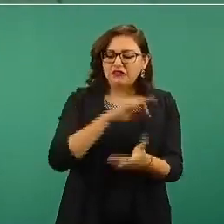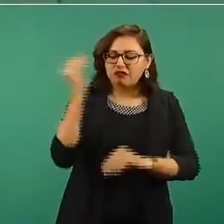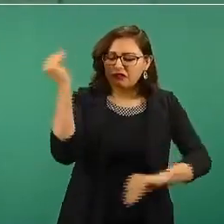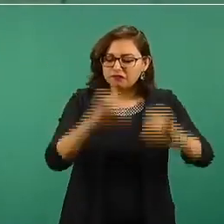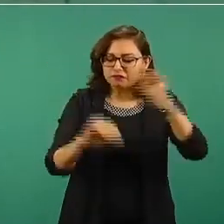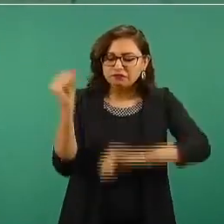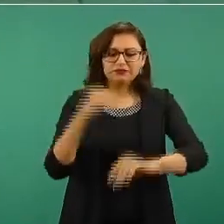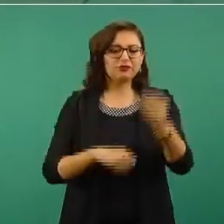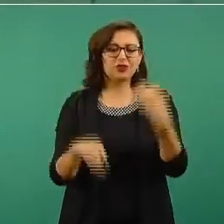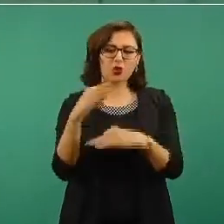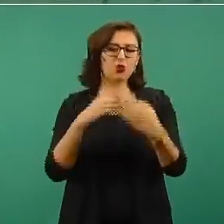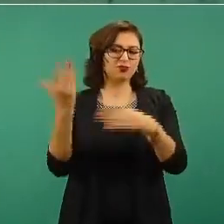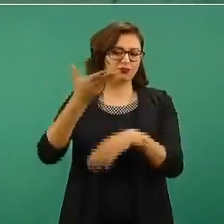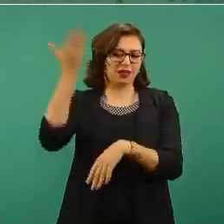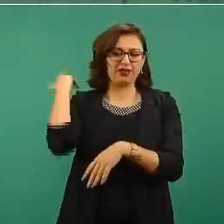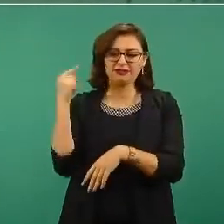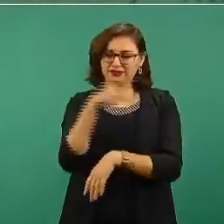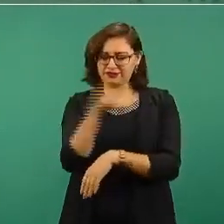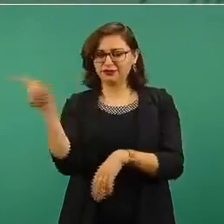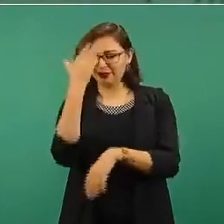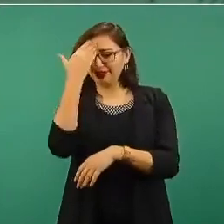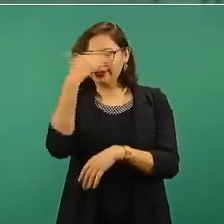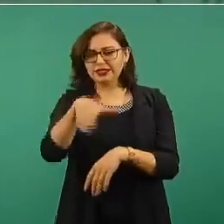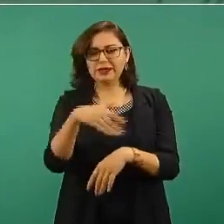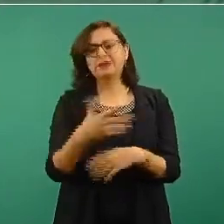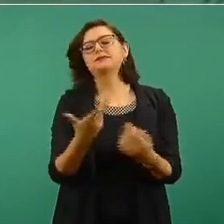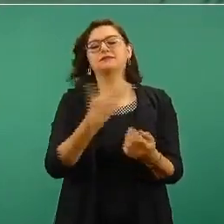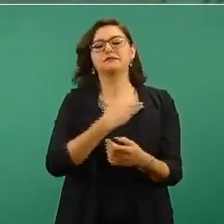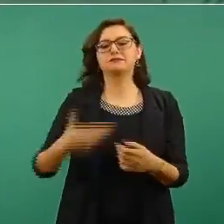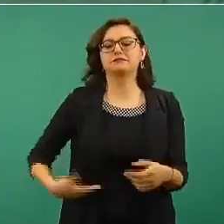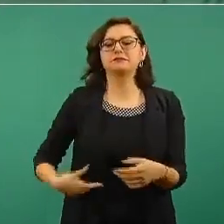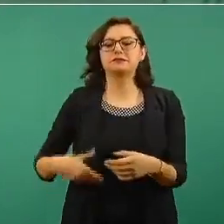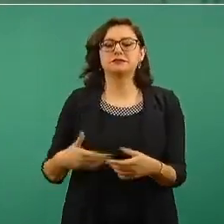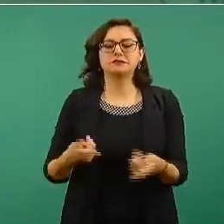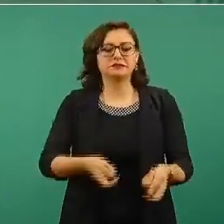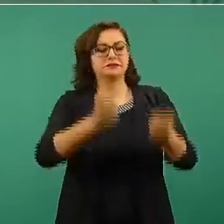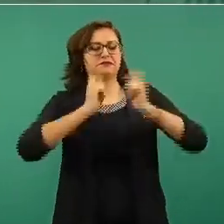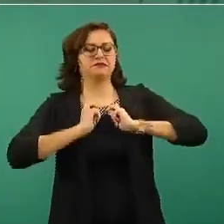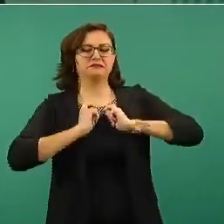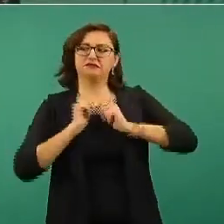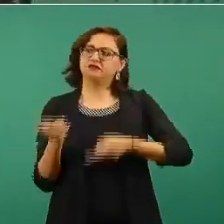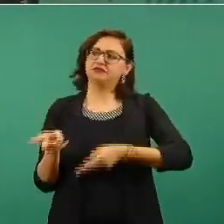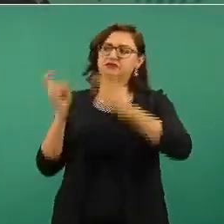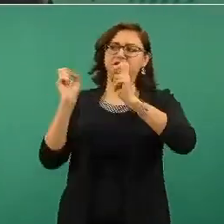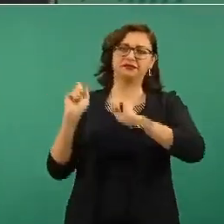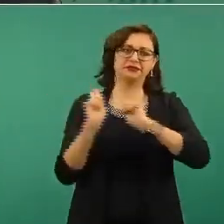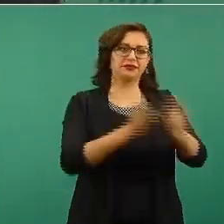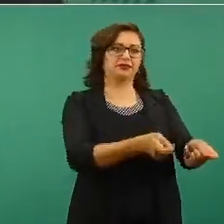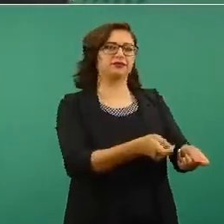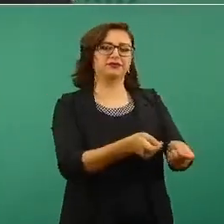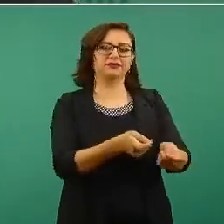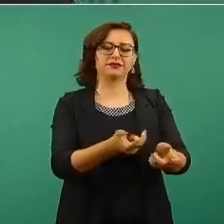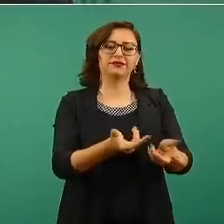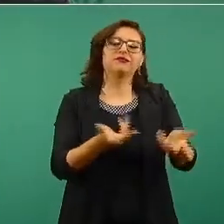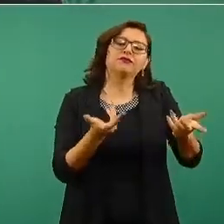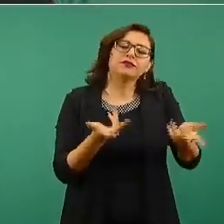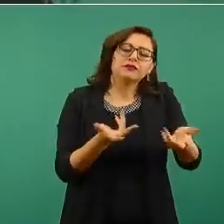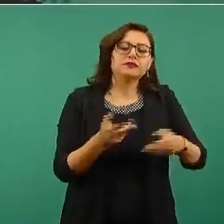todo lo que hicieron para robarnos la presidencia de la República, para